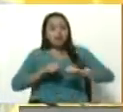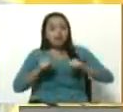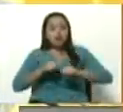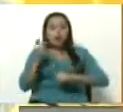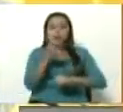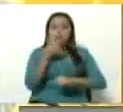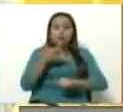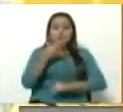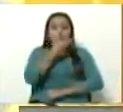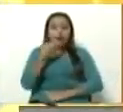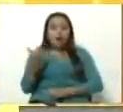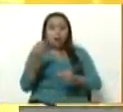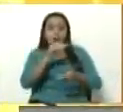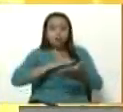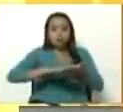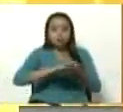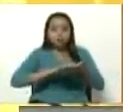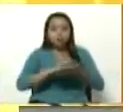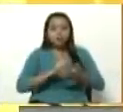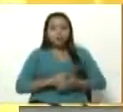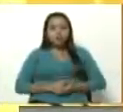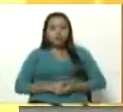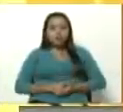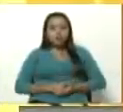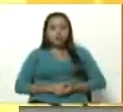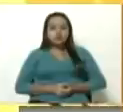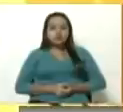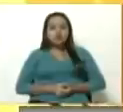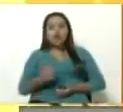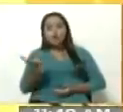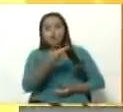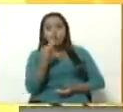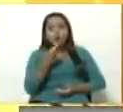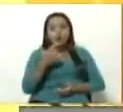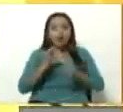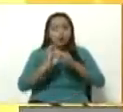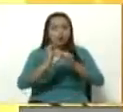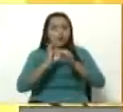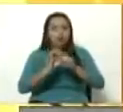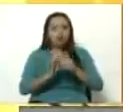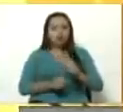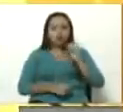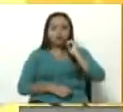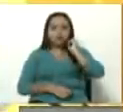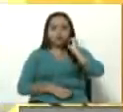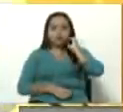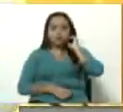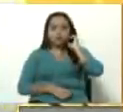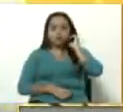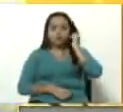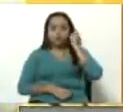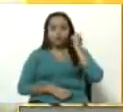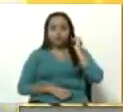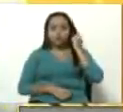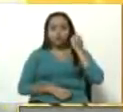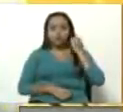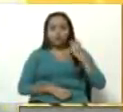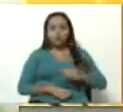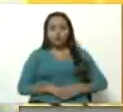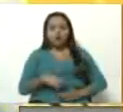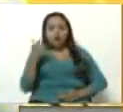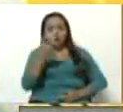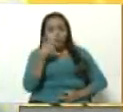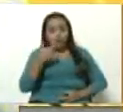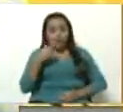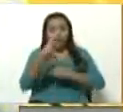búsqueda de las mejores soluciones, en la búsqueda de la mayor unidad, en la búsqueda de hacer entender y